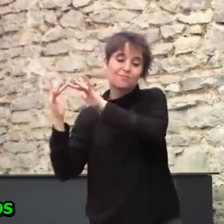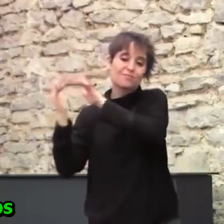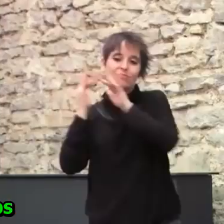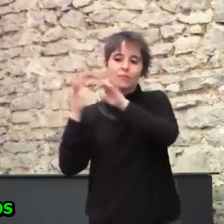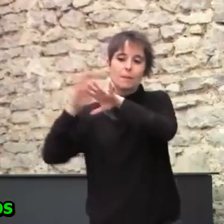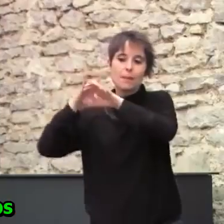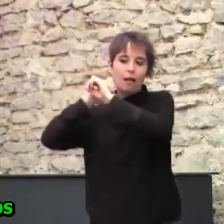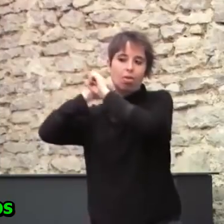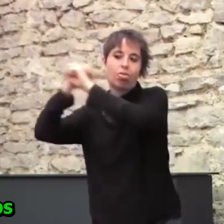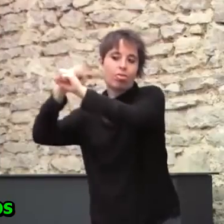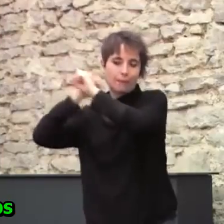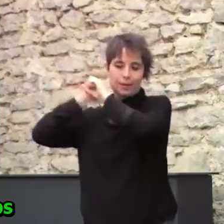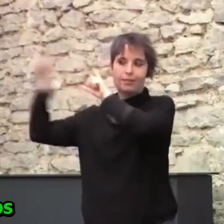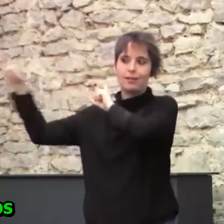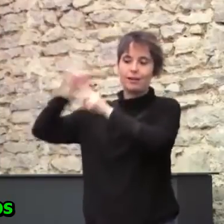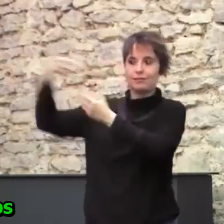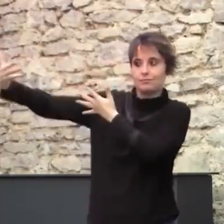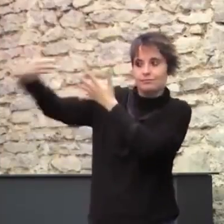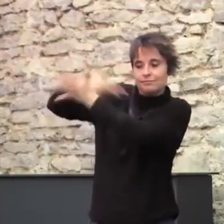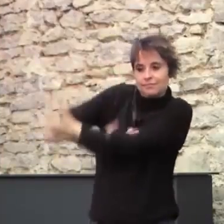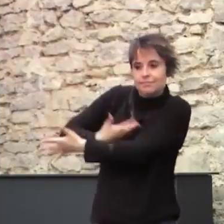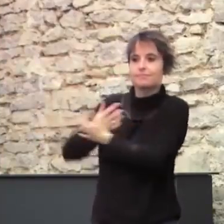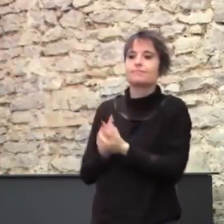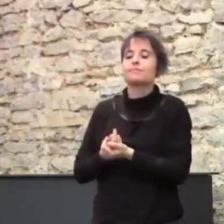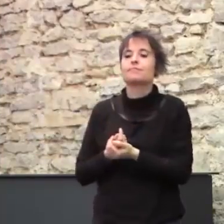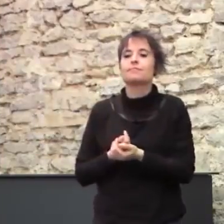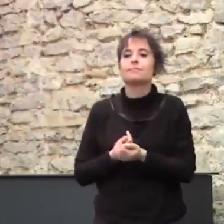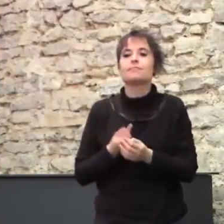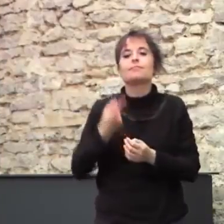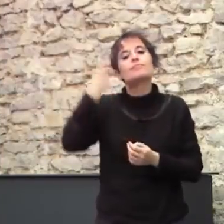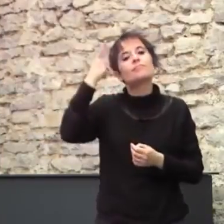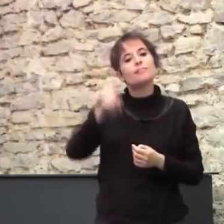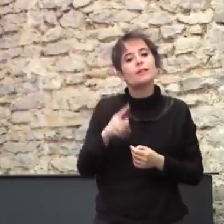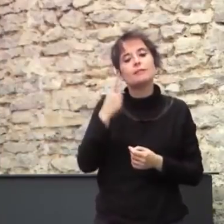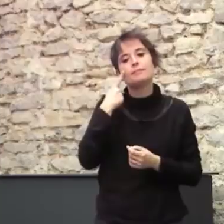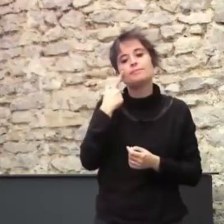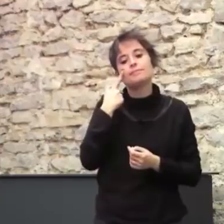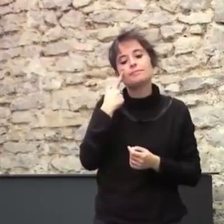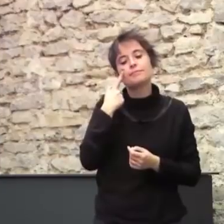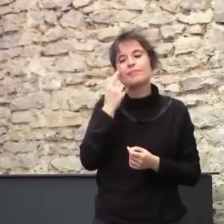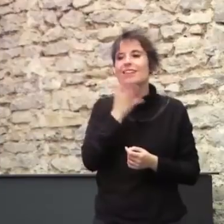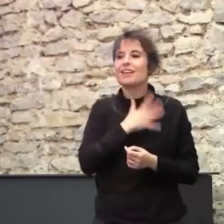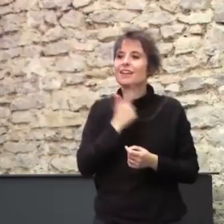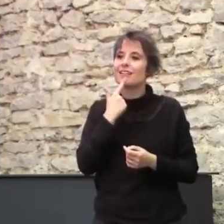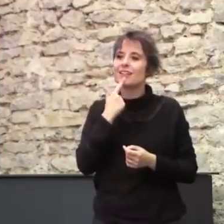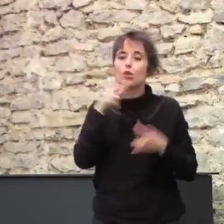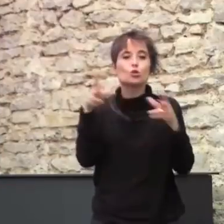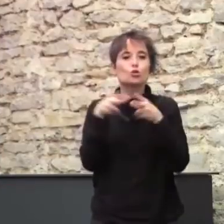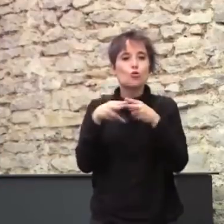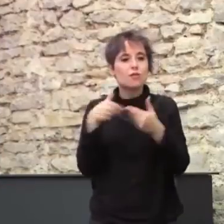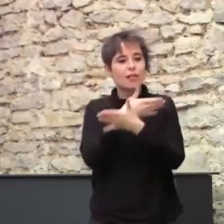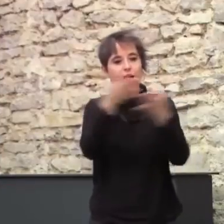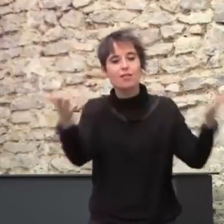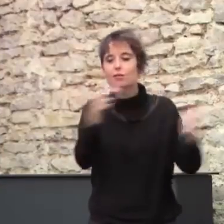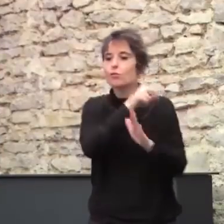que dependamos unas de otras, o sea, unos de otros. Y además, como decir, toda la sociedad